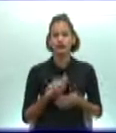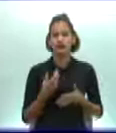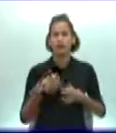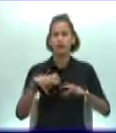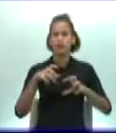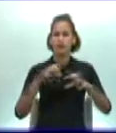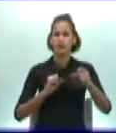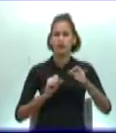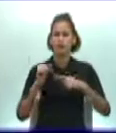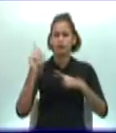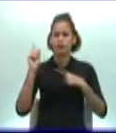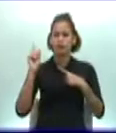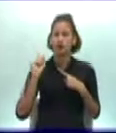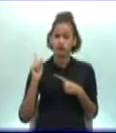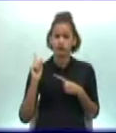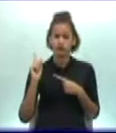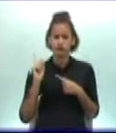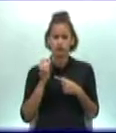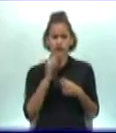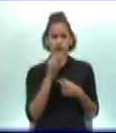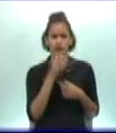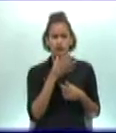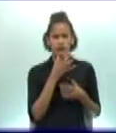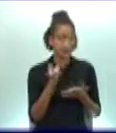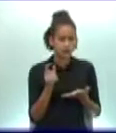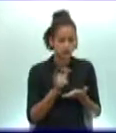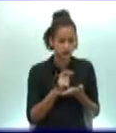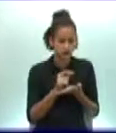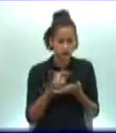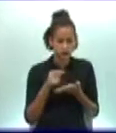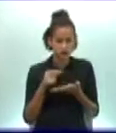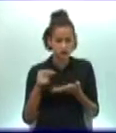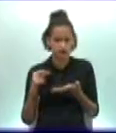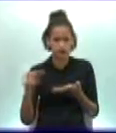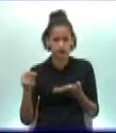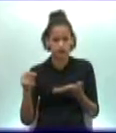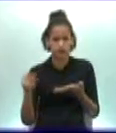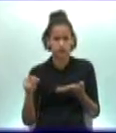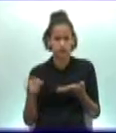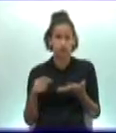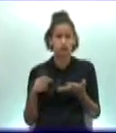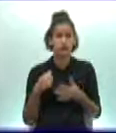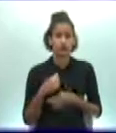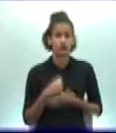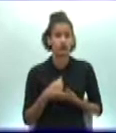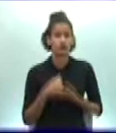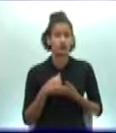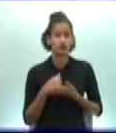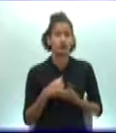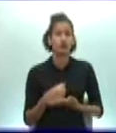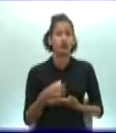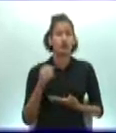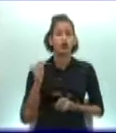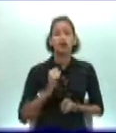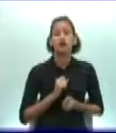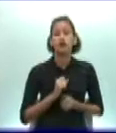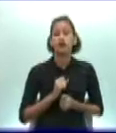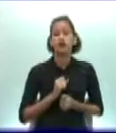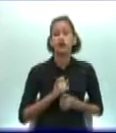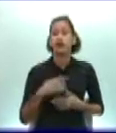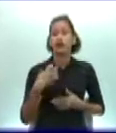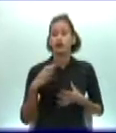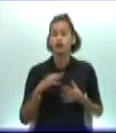mostrando, que es como calcar el contorno de Cuba y que nos ayudará a lo largo de todos estos encuentros con la geografía